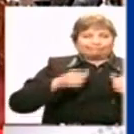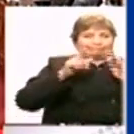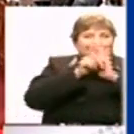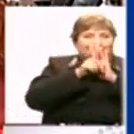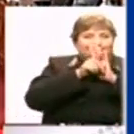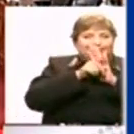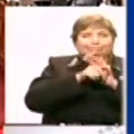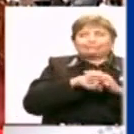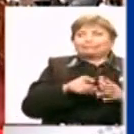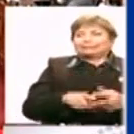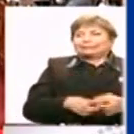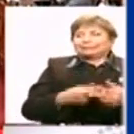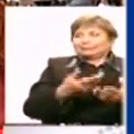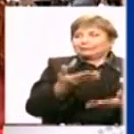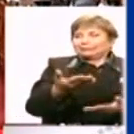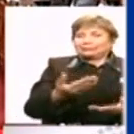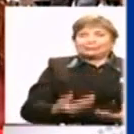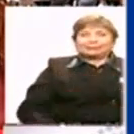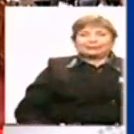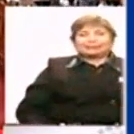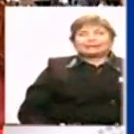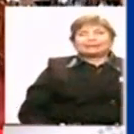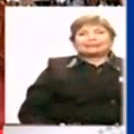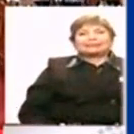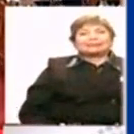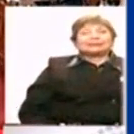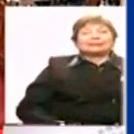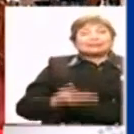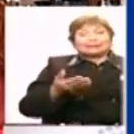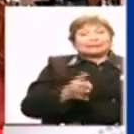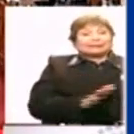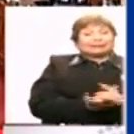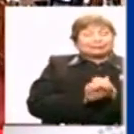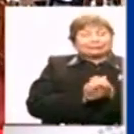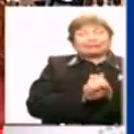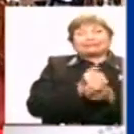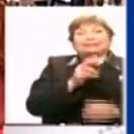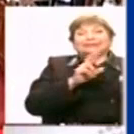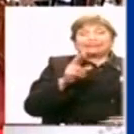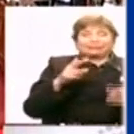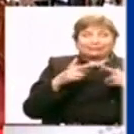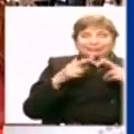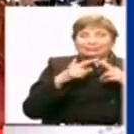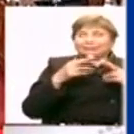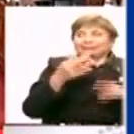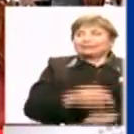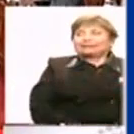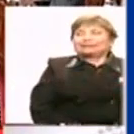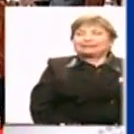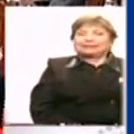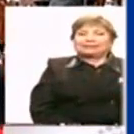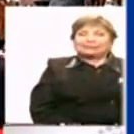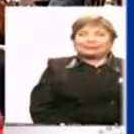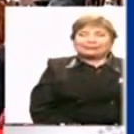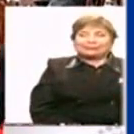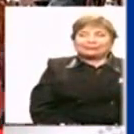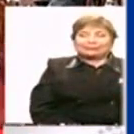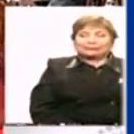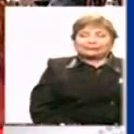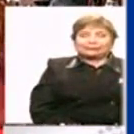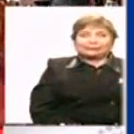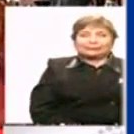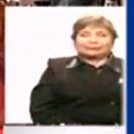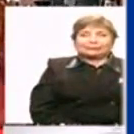que nada ni nadie ha de poner la agenda al profesor Pedro Castillo. Nosotros, tanto la bancada como el